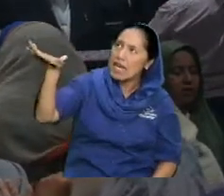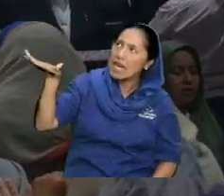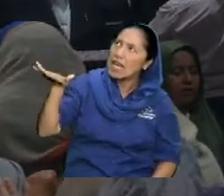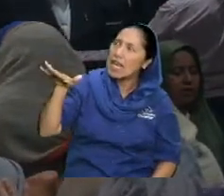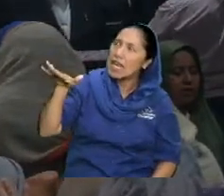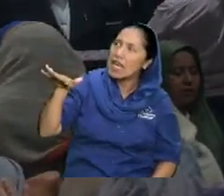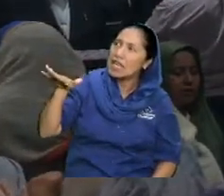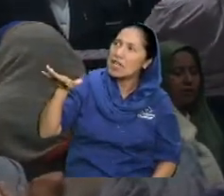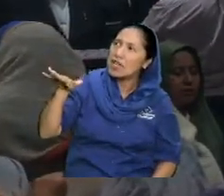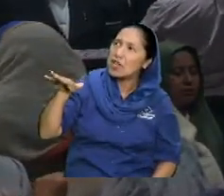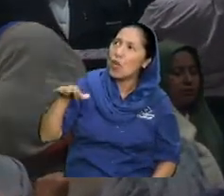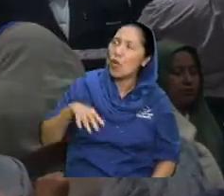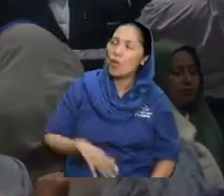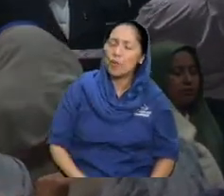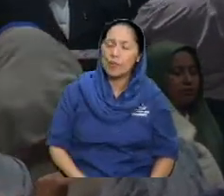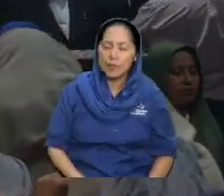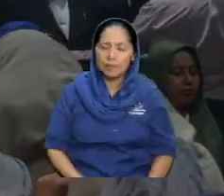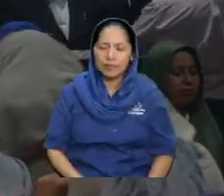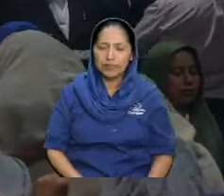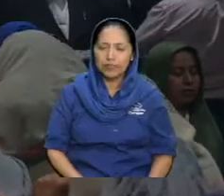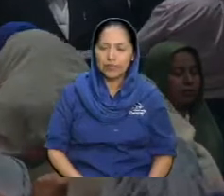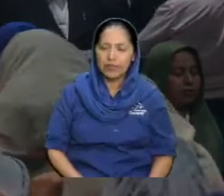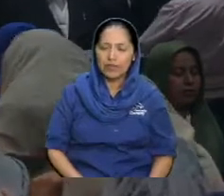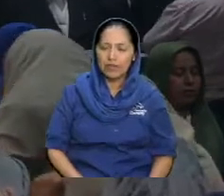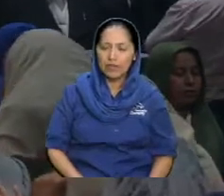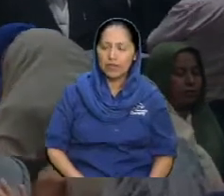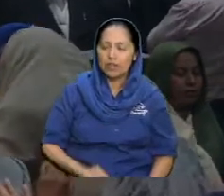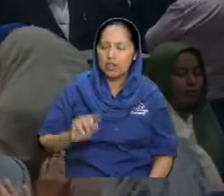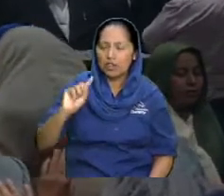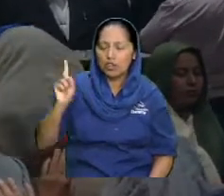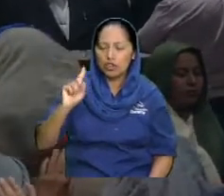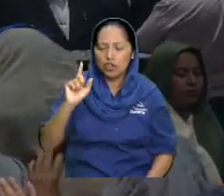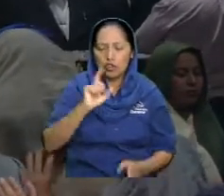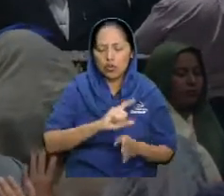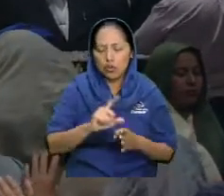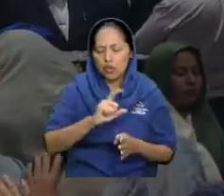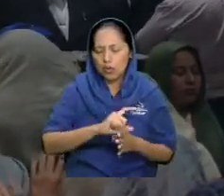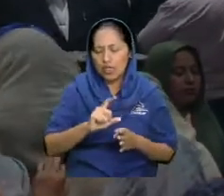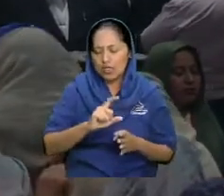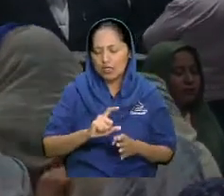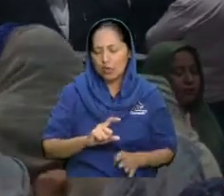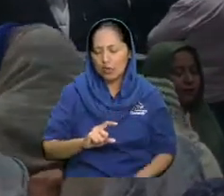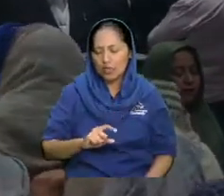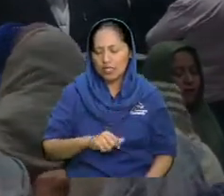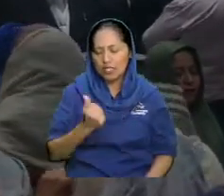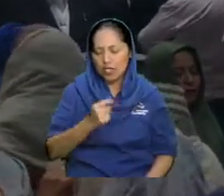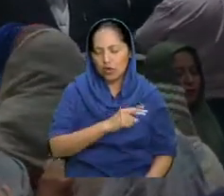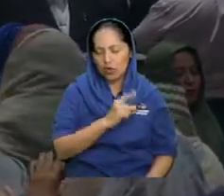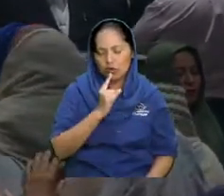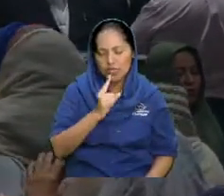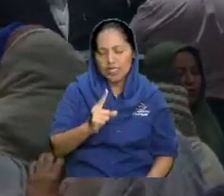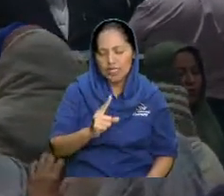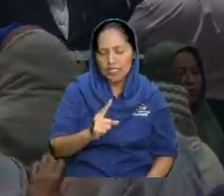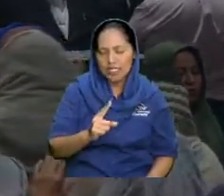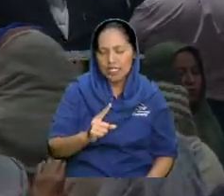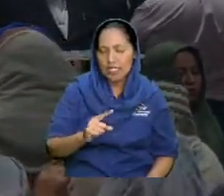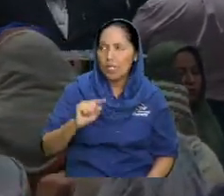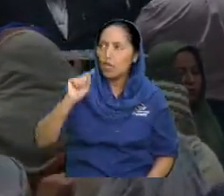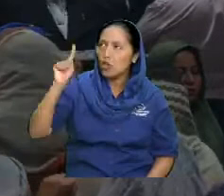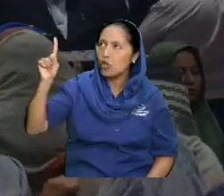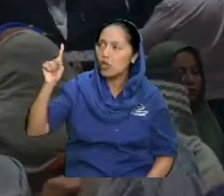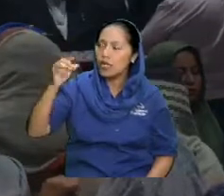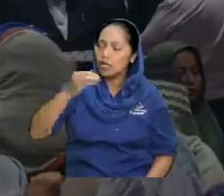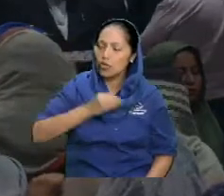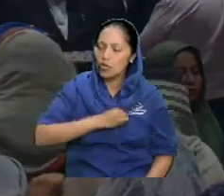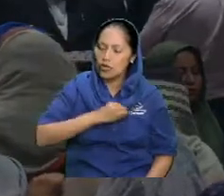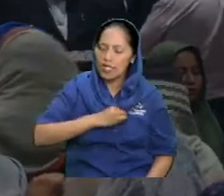No lo que les dicen, sino lo que tú les haces ver. Te ruego que sus nombres sean inscritos en el libro de la vida del Cordero